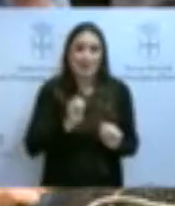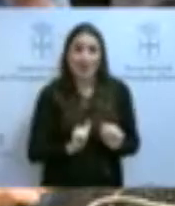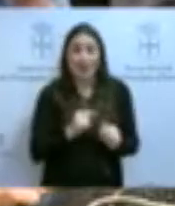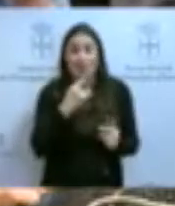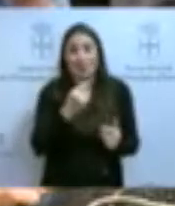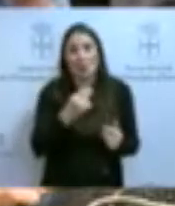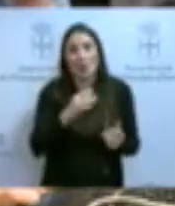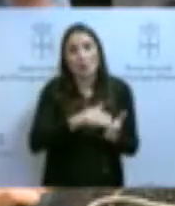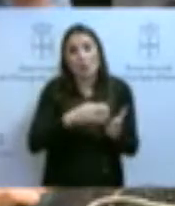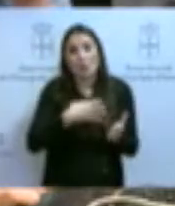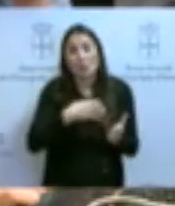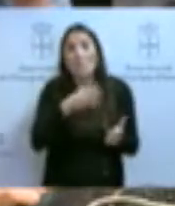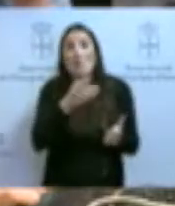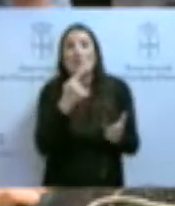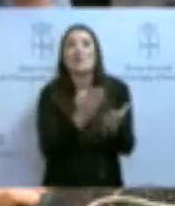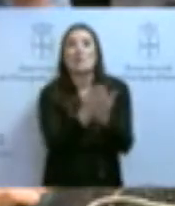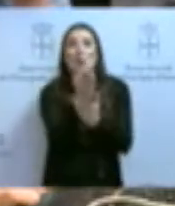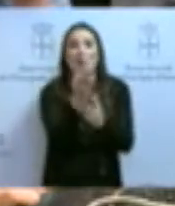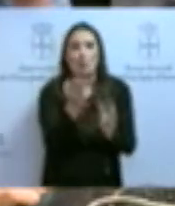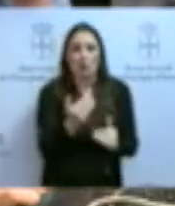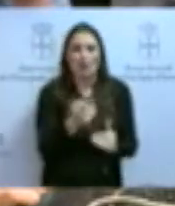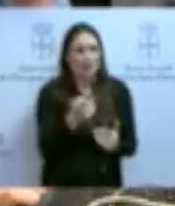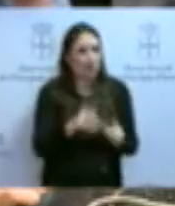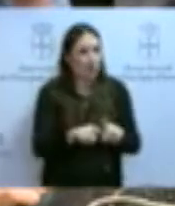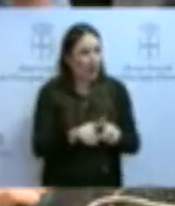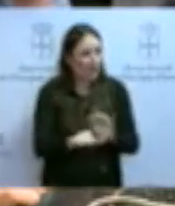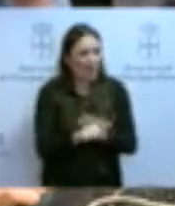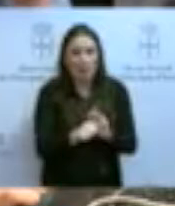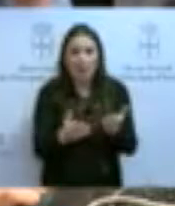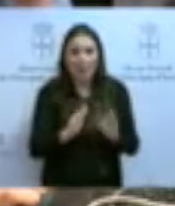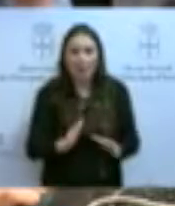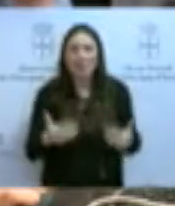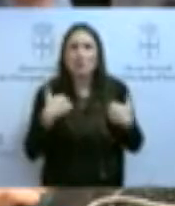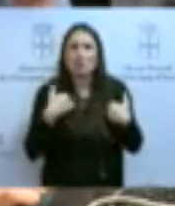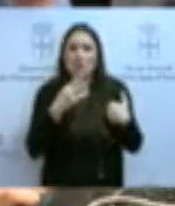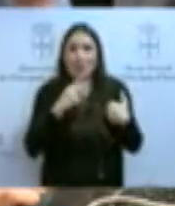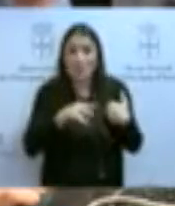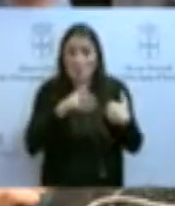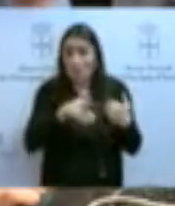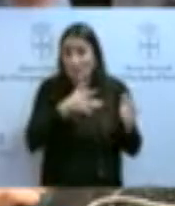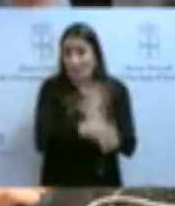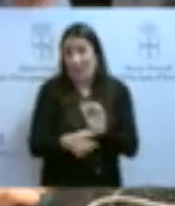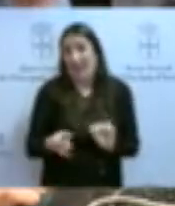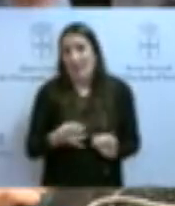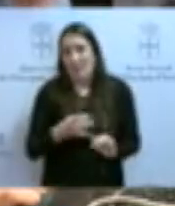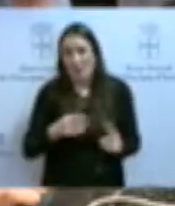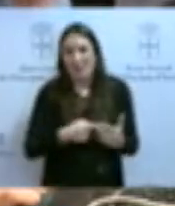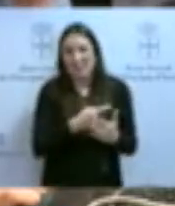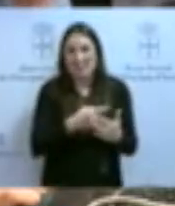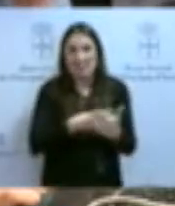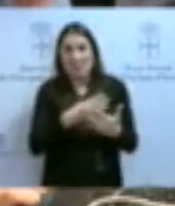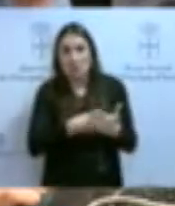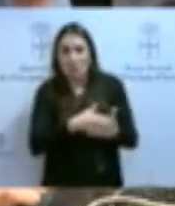tenían una vinculación indefinida. ¿Quién responde de este fiasco, señora consejera? No va a responder nadie del pufo que supone el que ustedes hayan metido los